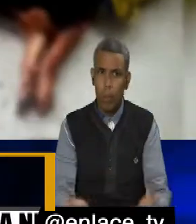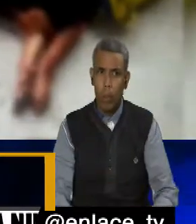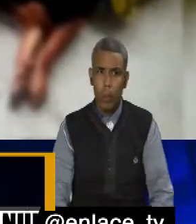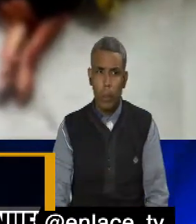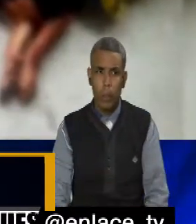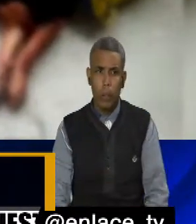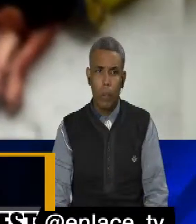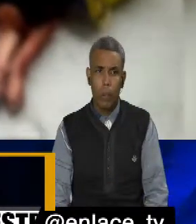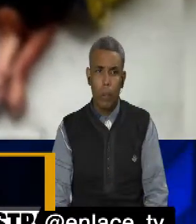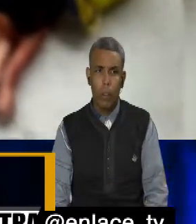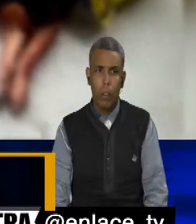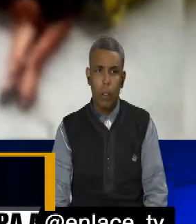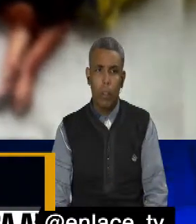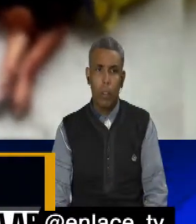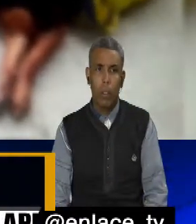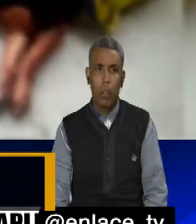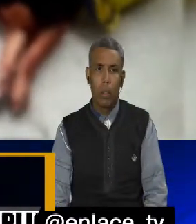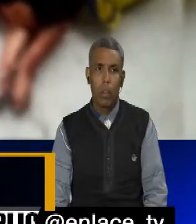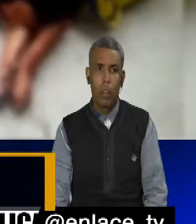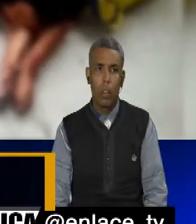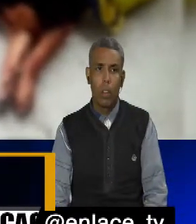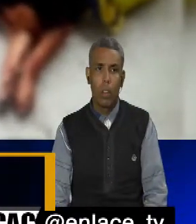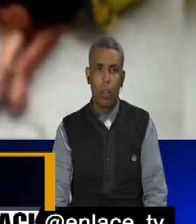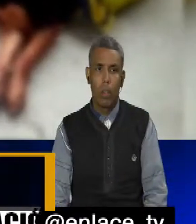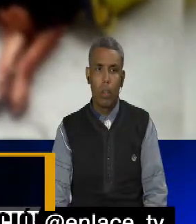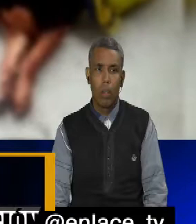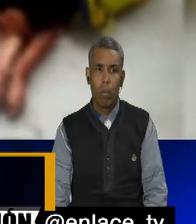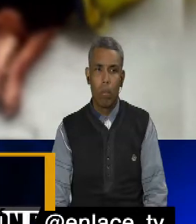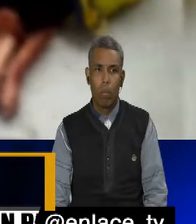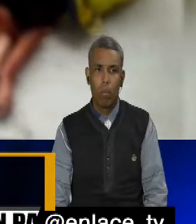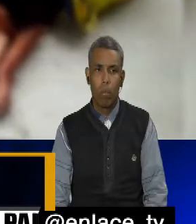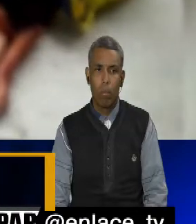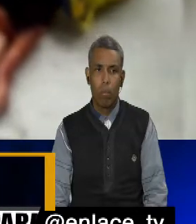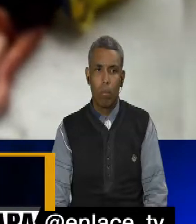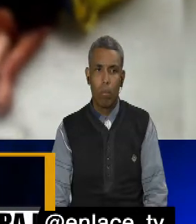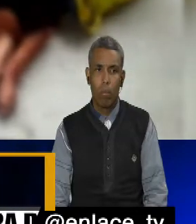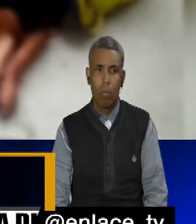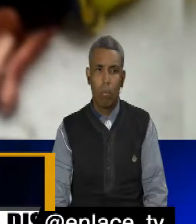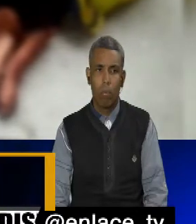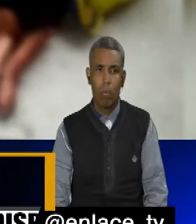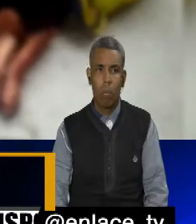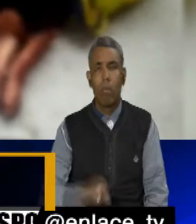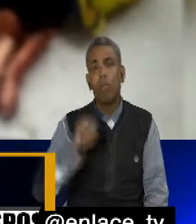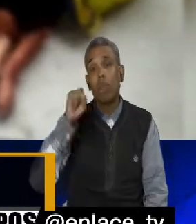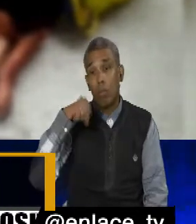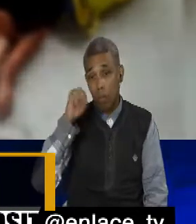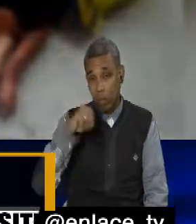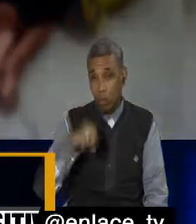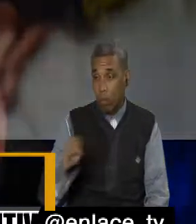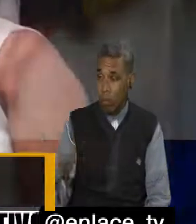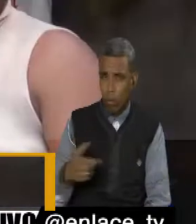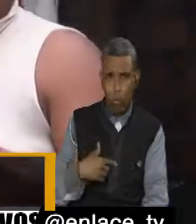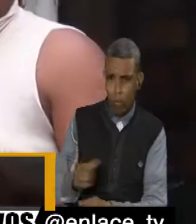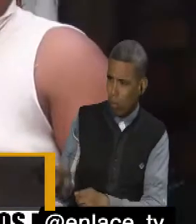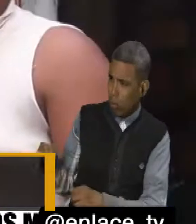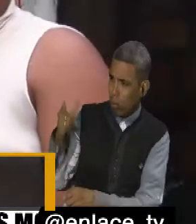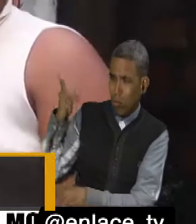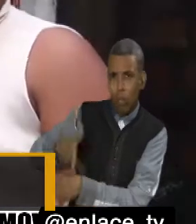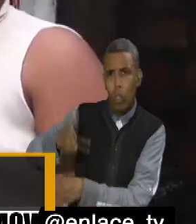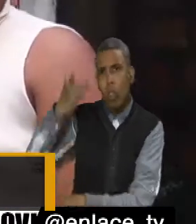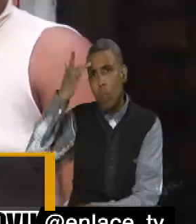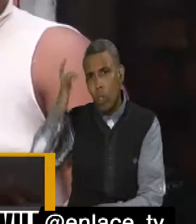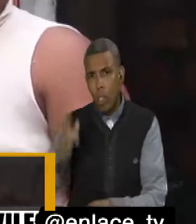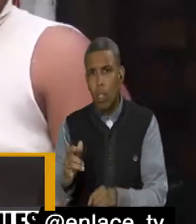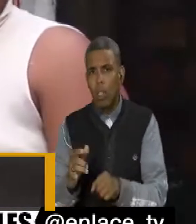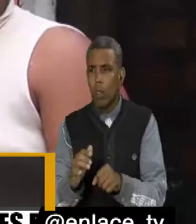las autoridades competentes para que estén pendientes, porque así como hacen eso con los animales, con nuestras mascotas, lo pueden hacer con nuestros